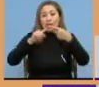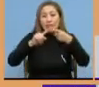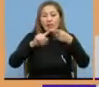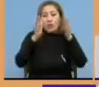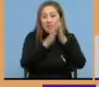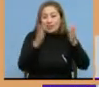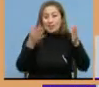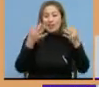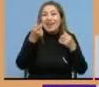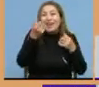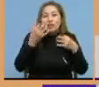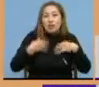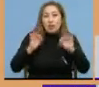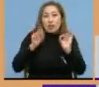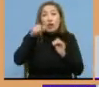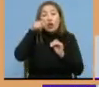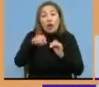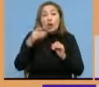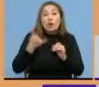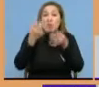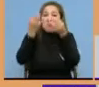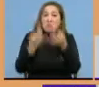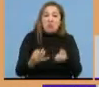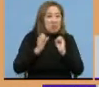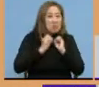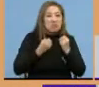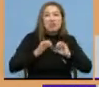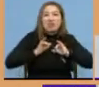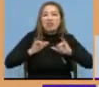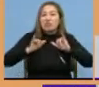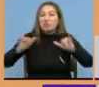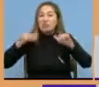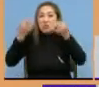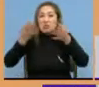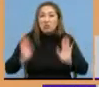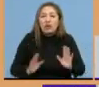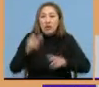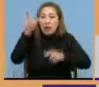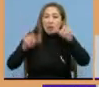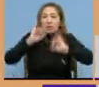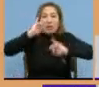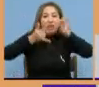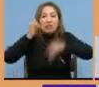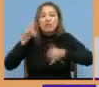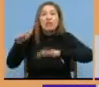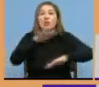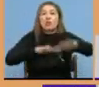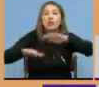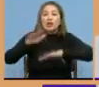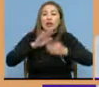plazo y estamos teniendo una muy buena repercusión y aceptación por parte de la población de lo que es este nuevo plan estratégico